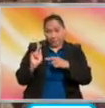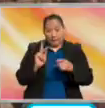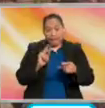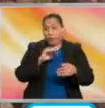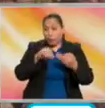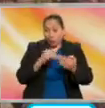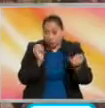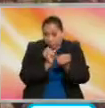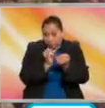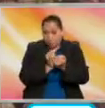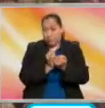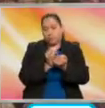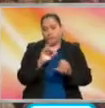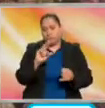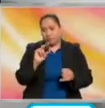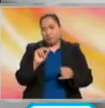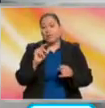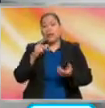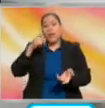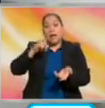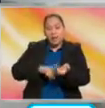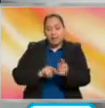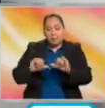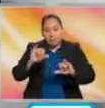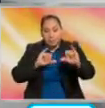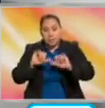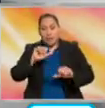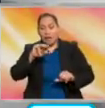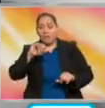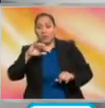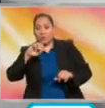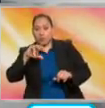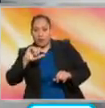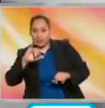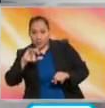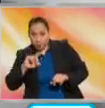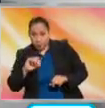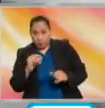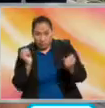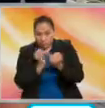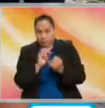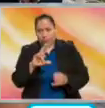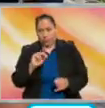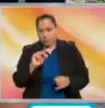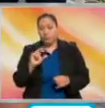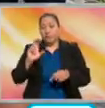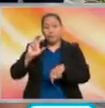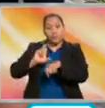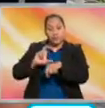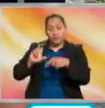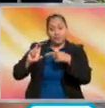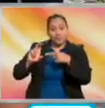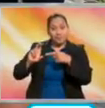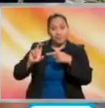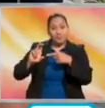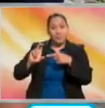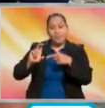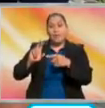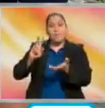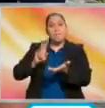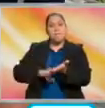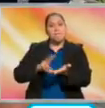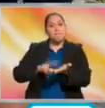calidad. Sí. Ajá, su contenido de aminoácidos no es igual. Pues resulta que el huevo tiene la proteína de más alto